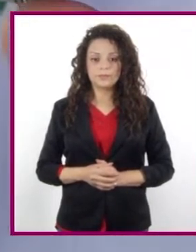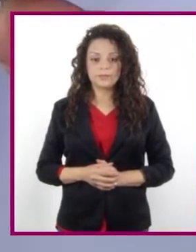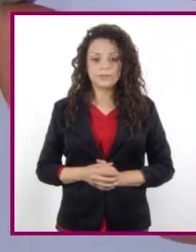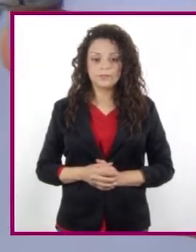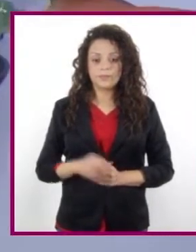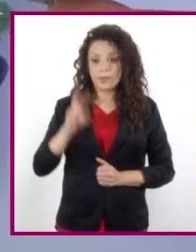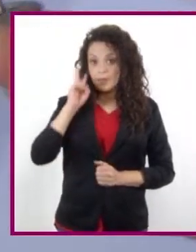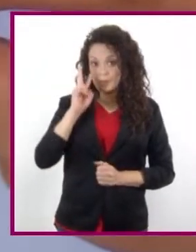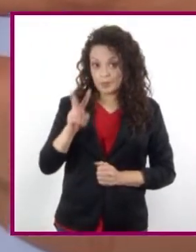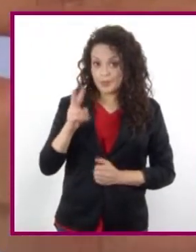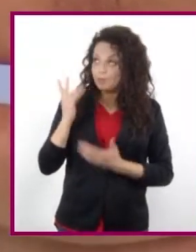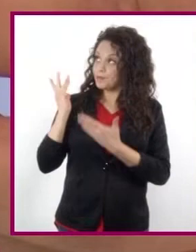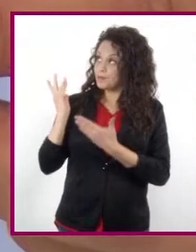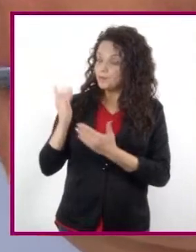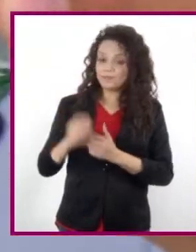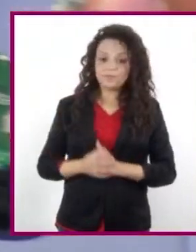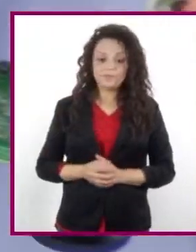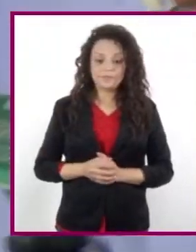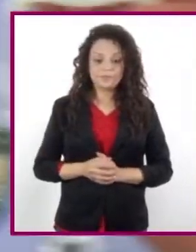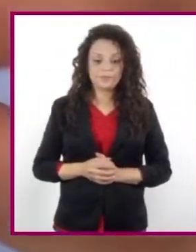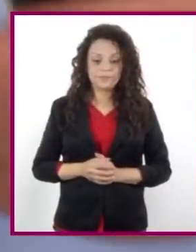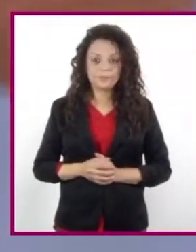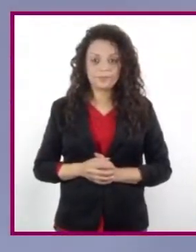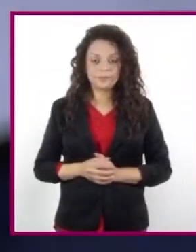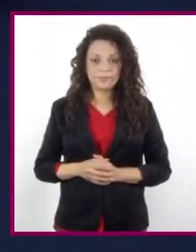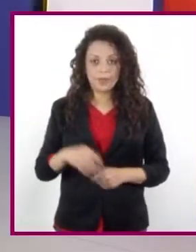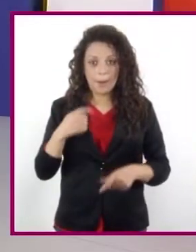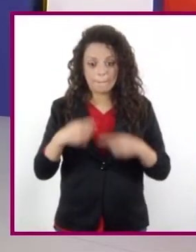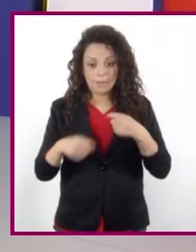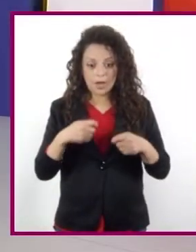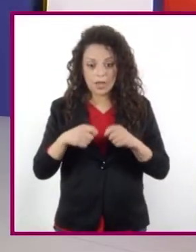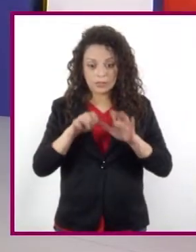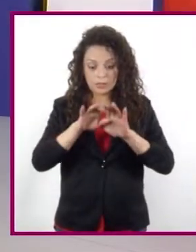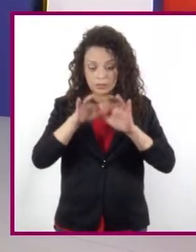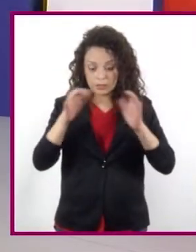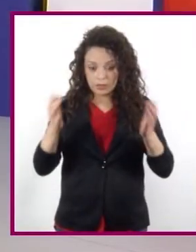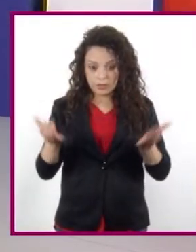Y seguimos aquí. Queda de este lado la carcasa.